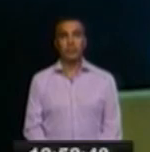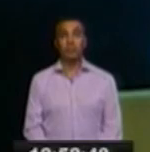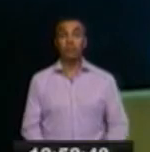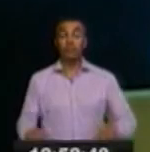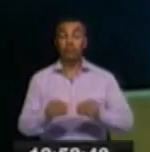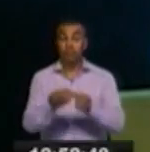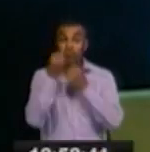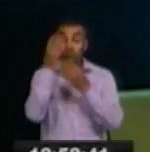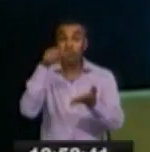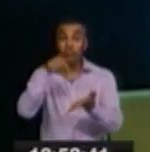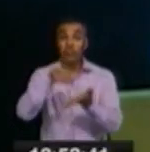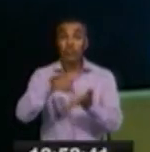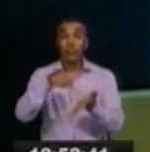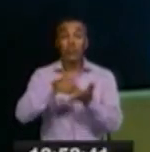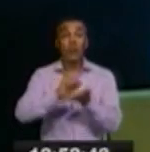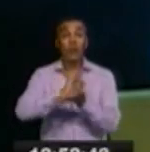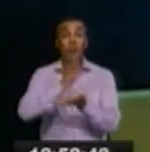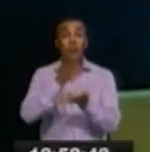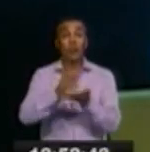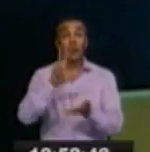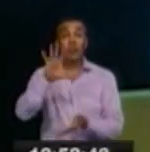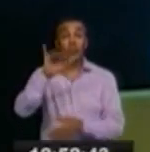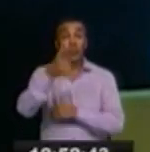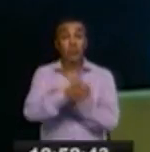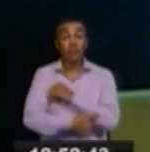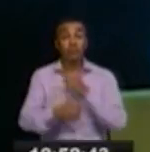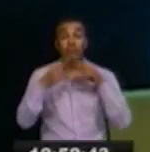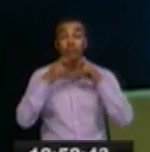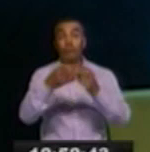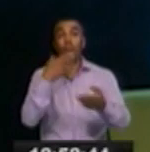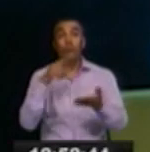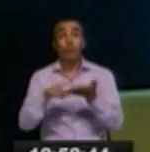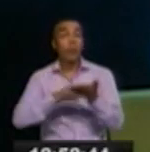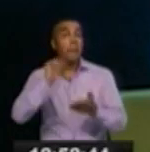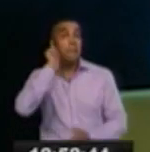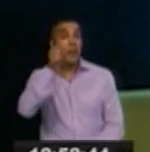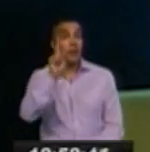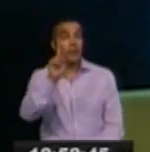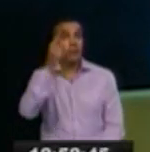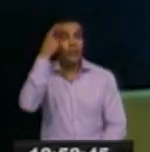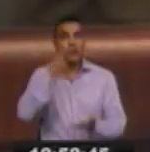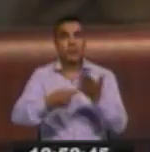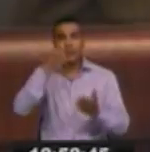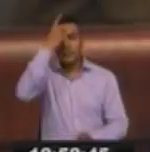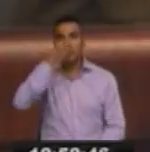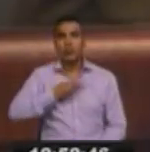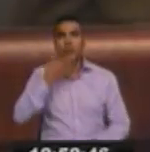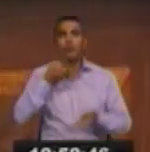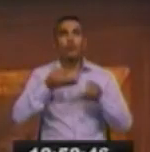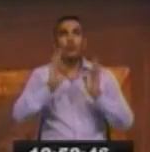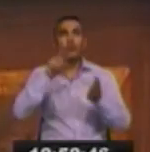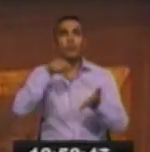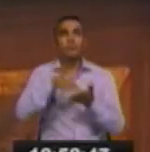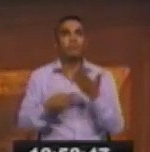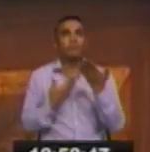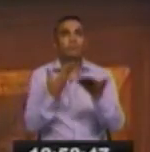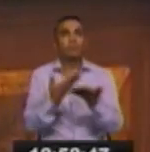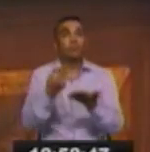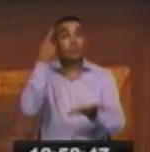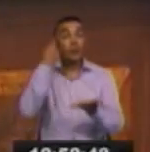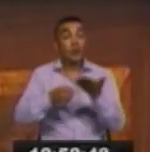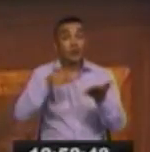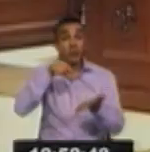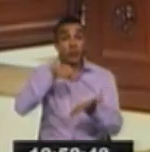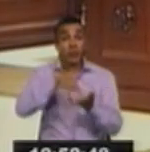Continuamos informando, el bloque de asambleístas de Alianza País analiza reunirse mañana para definir el mecanismo que propondrá para que el